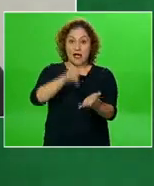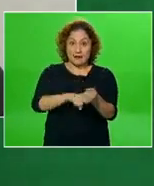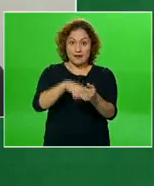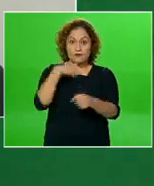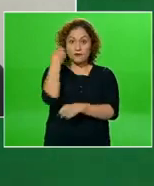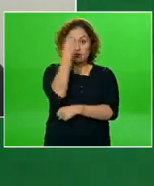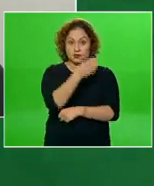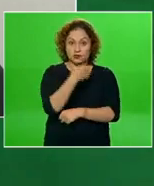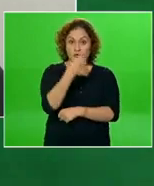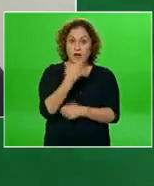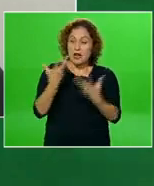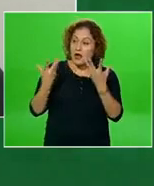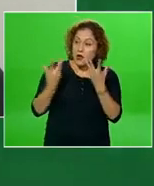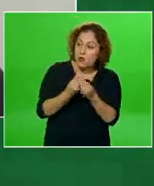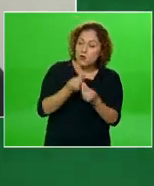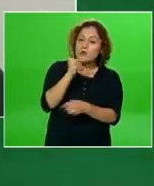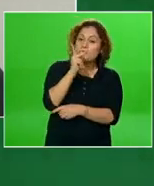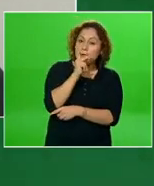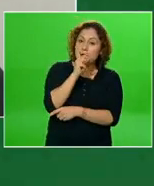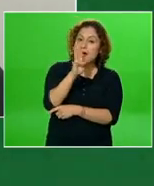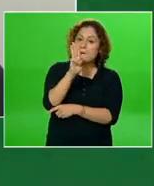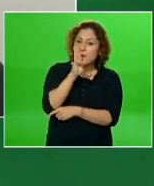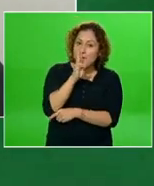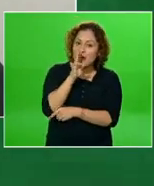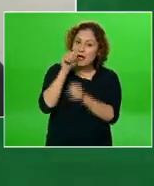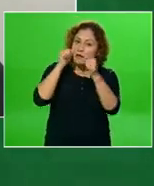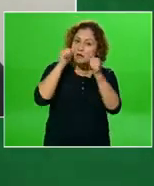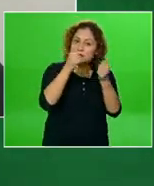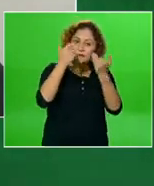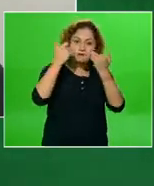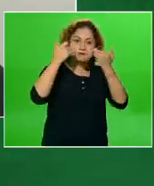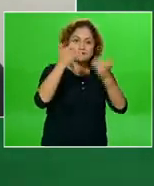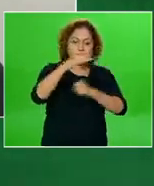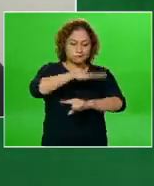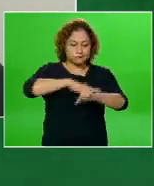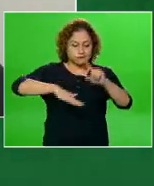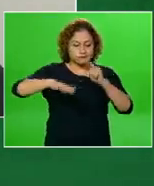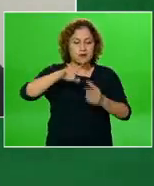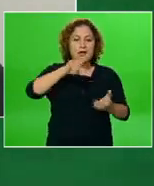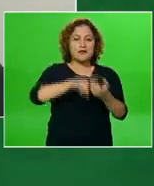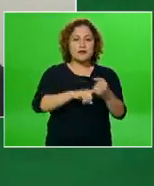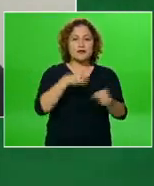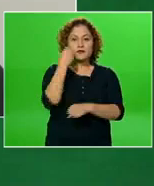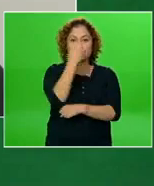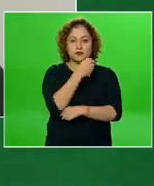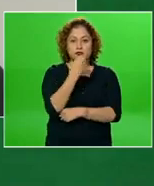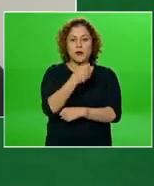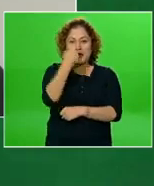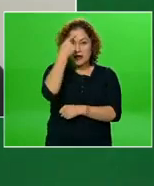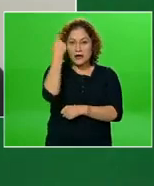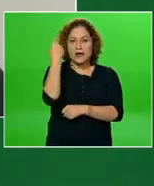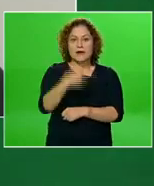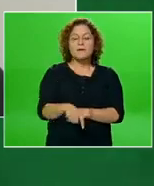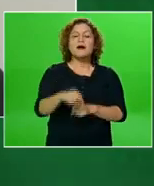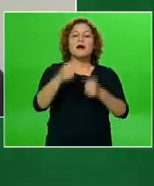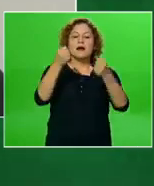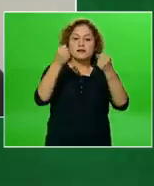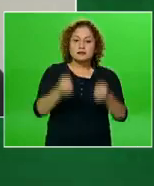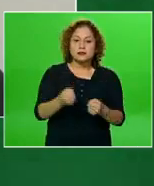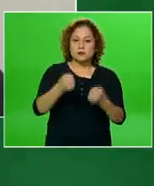familia para también contribuir a asegurar que pequeñines adolescentes jóvenes que pudieran estar